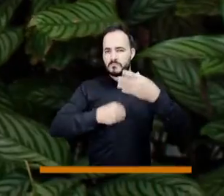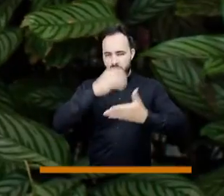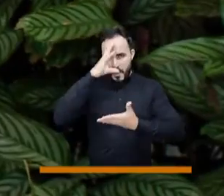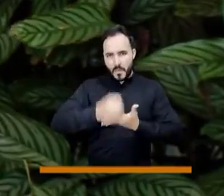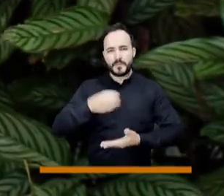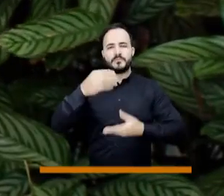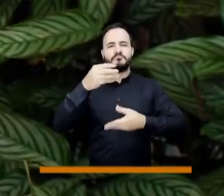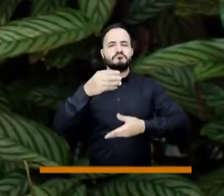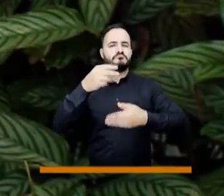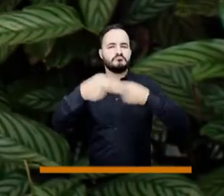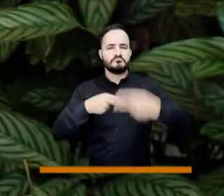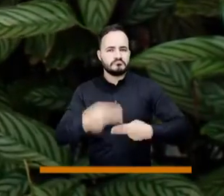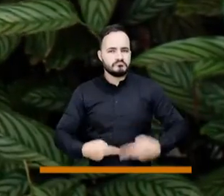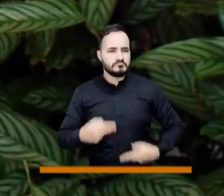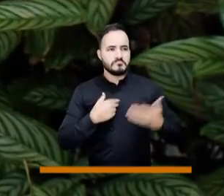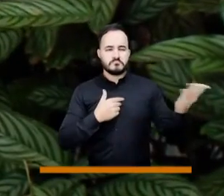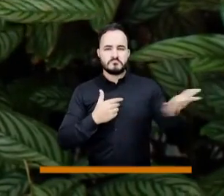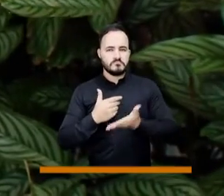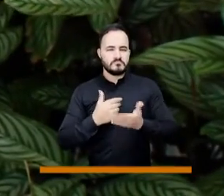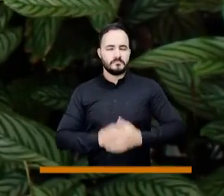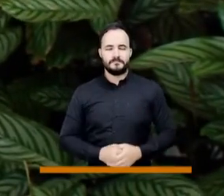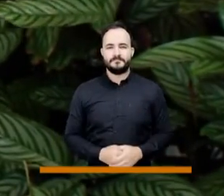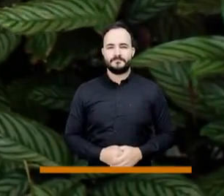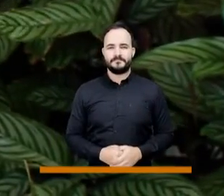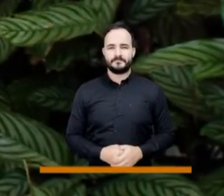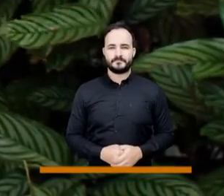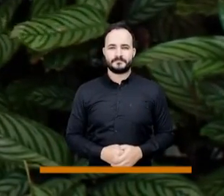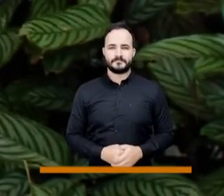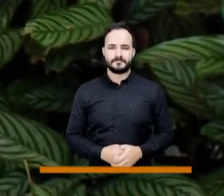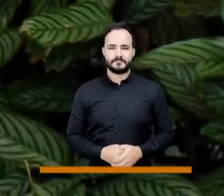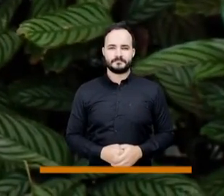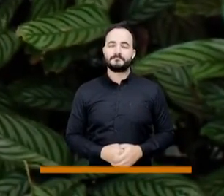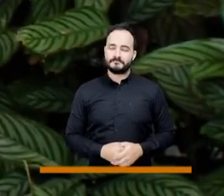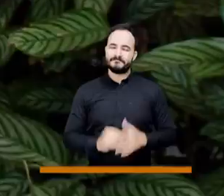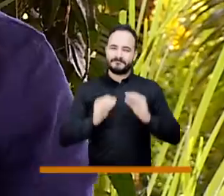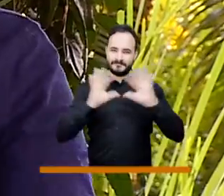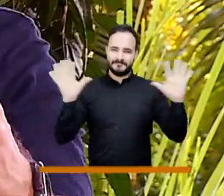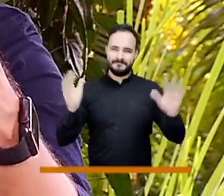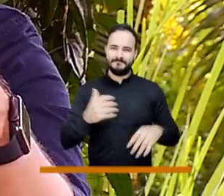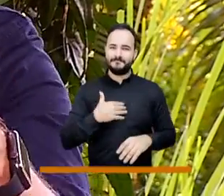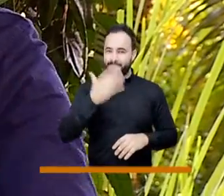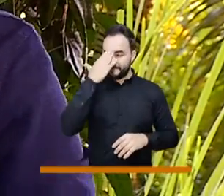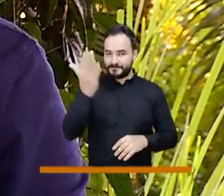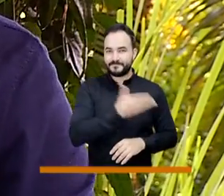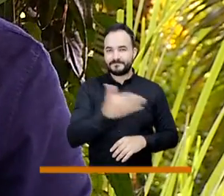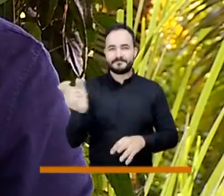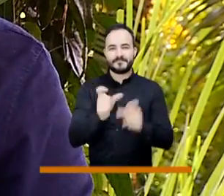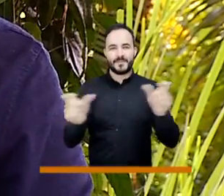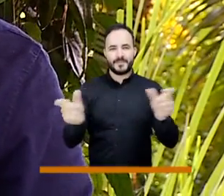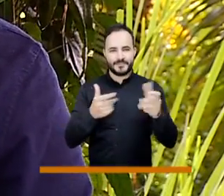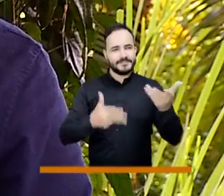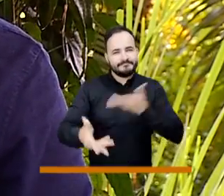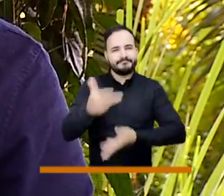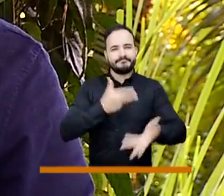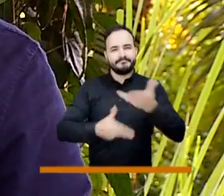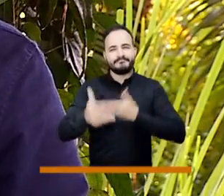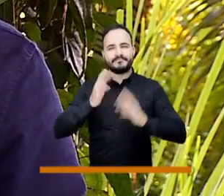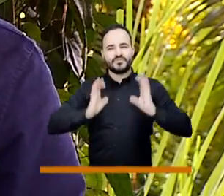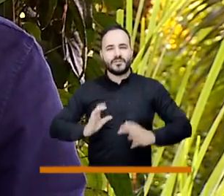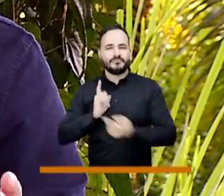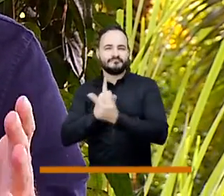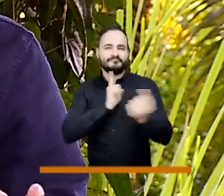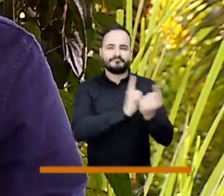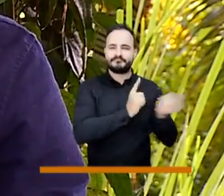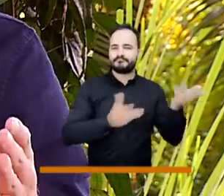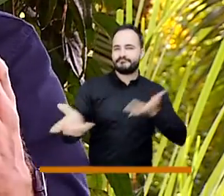ciudadanos, preguntándoles acerca de lo que piensan de este tema. En De Frente a la Gente, el espacio con la